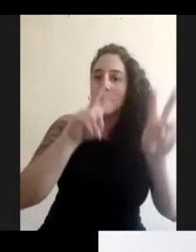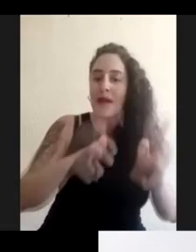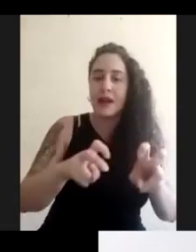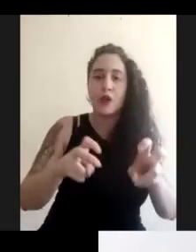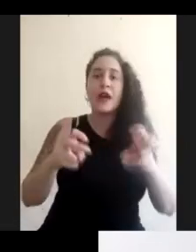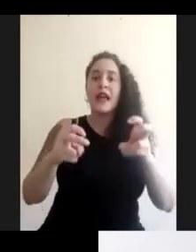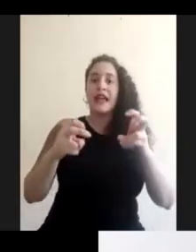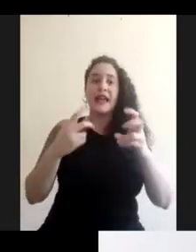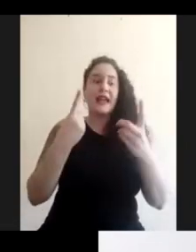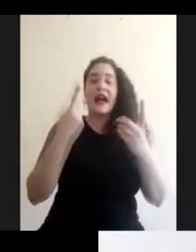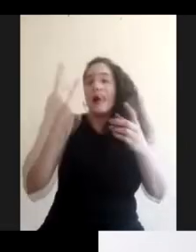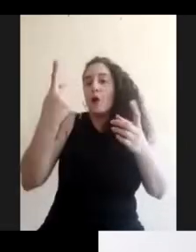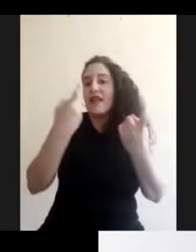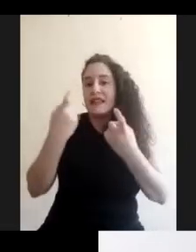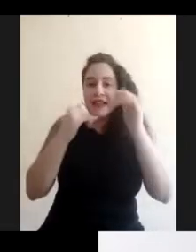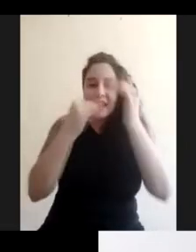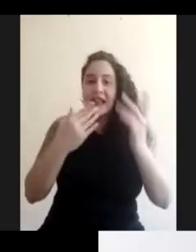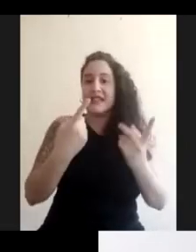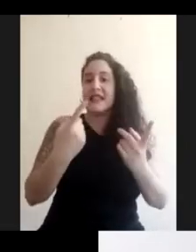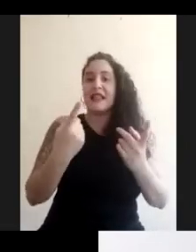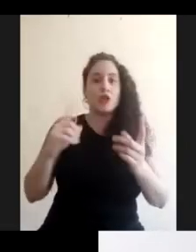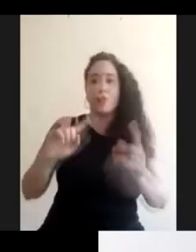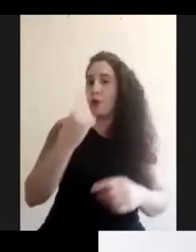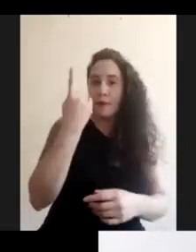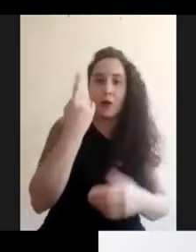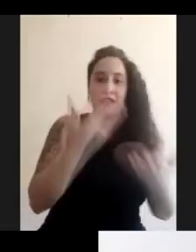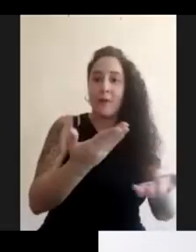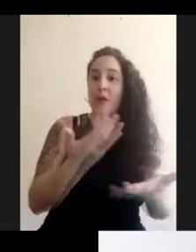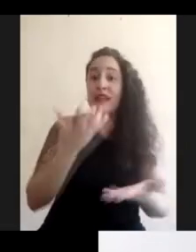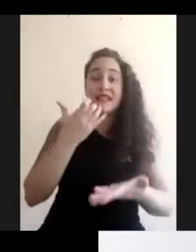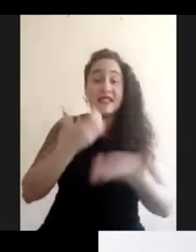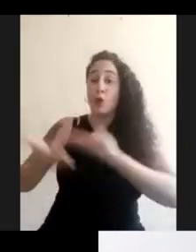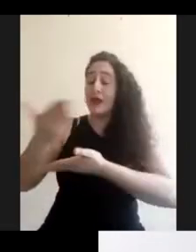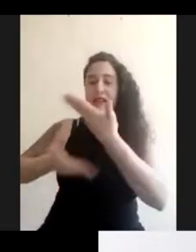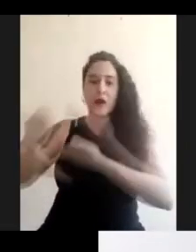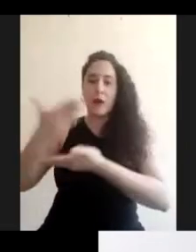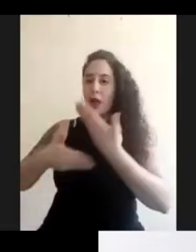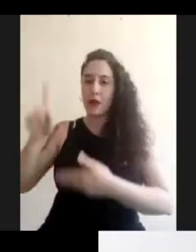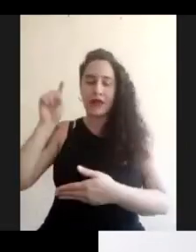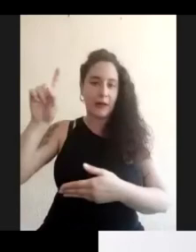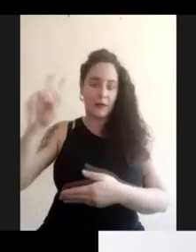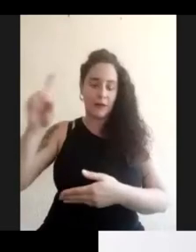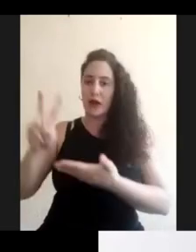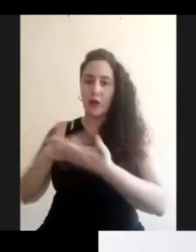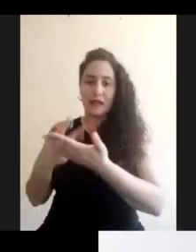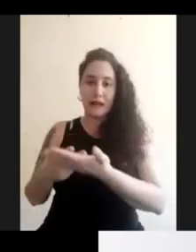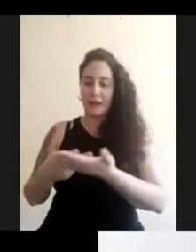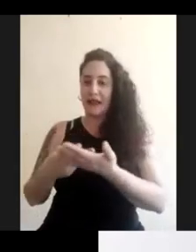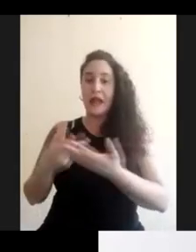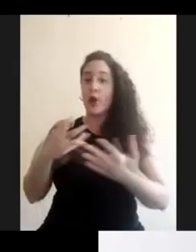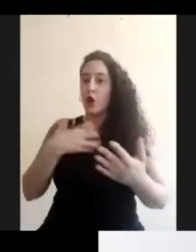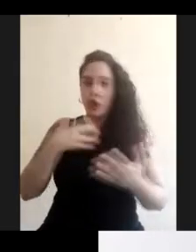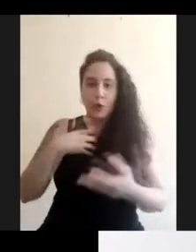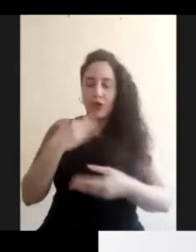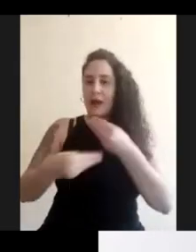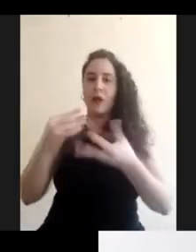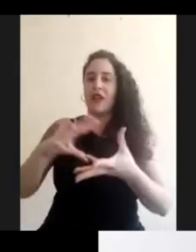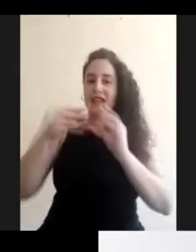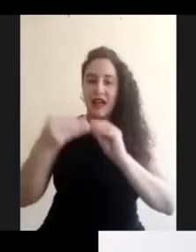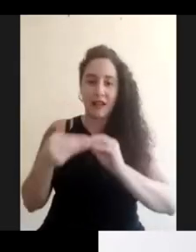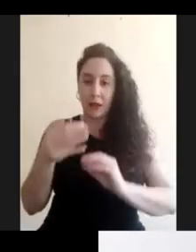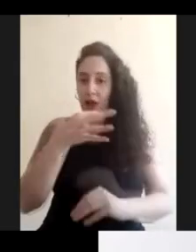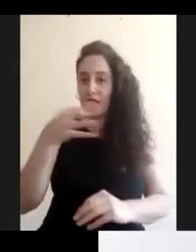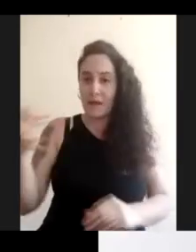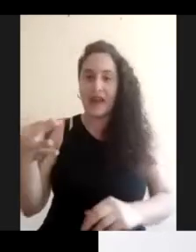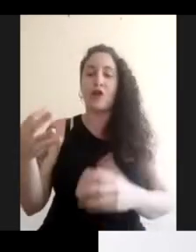mismo temario, a la hora de atender las necesidades somos los primeros que estamos ahí. Si no hubiera esa colaboración entre profesorado e intérprete, no podríamos hacer